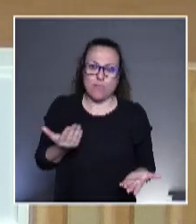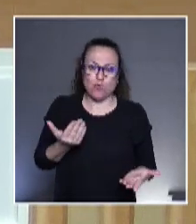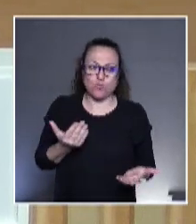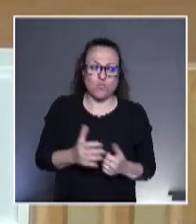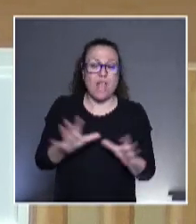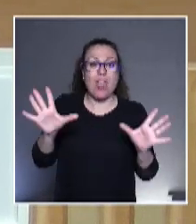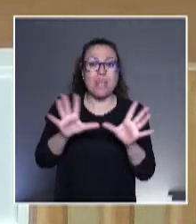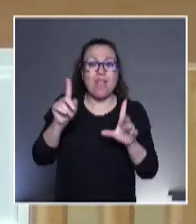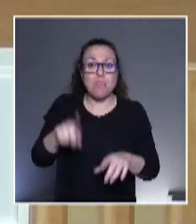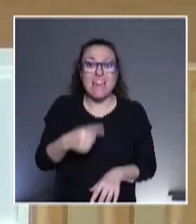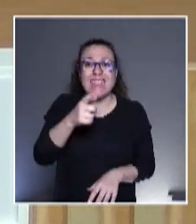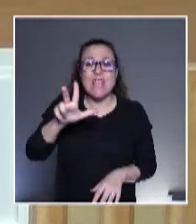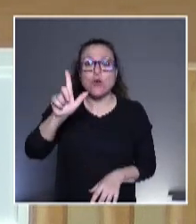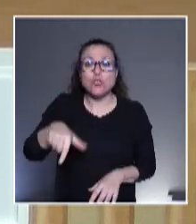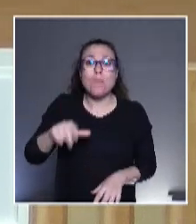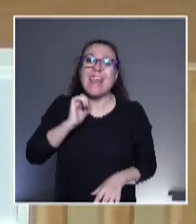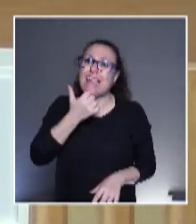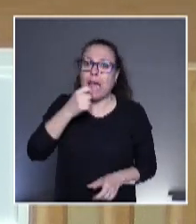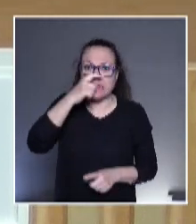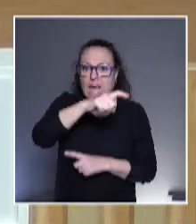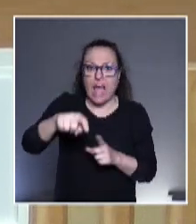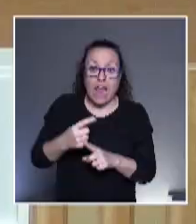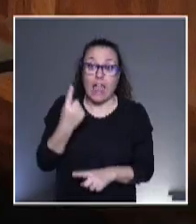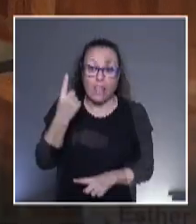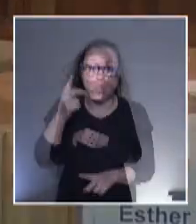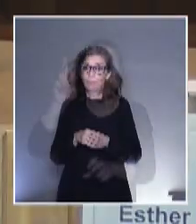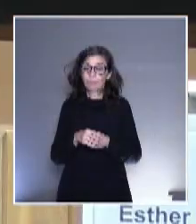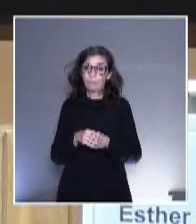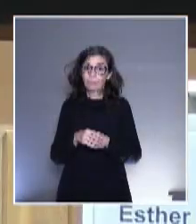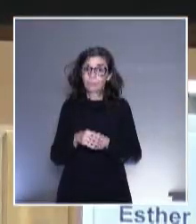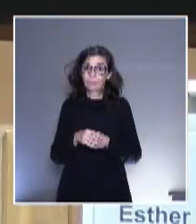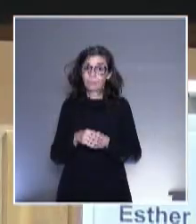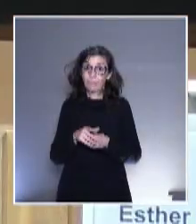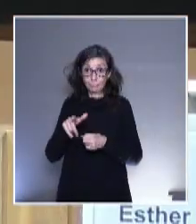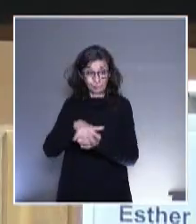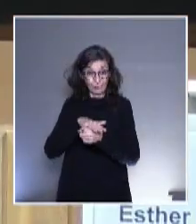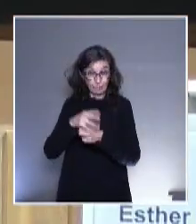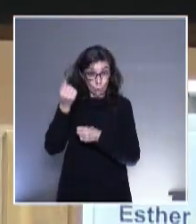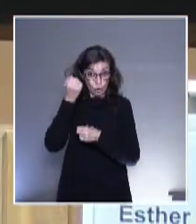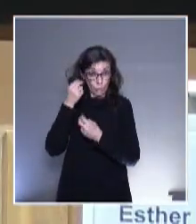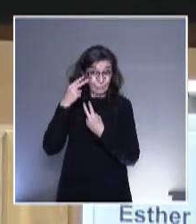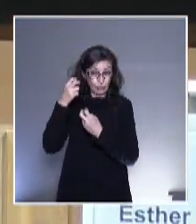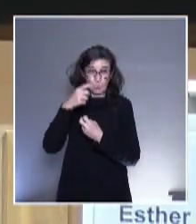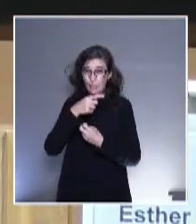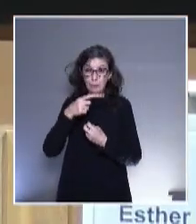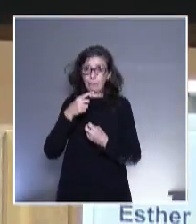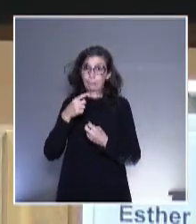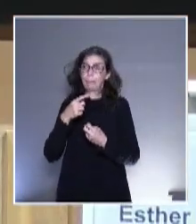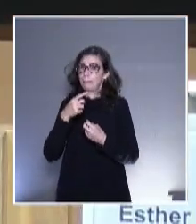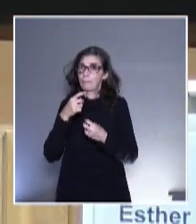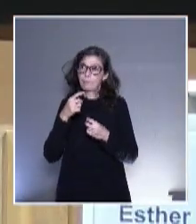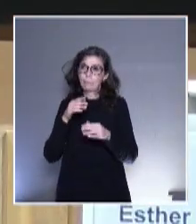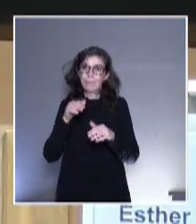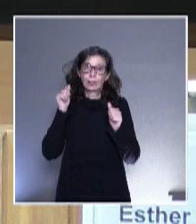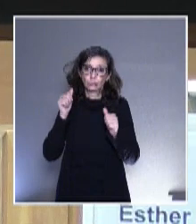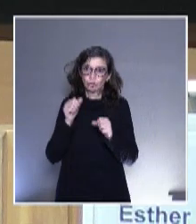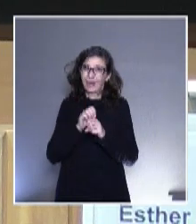10,000 y 18,000 quejas anuales Solamente sobre materia tributaria el ámbito tributario es uno de los menos permeables precisamente